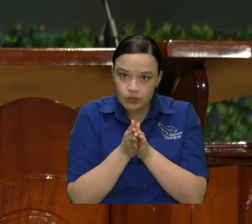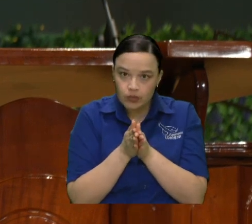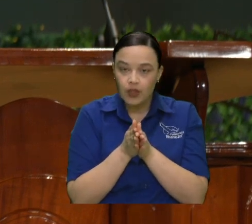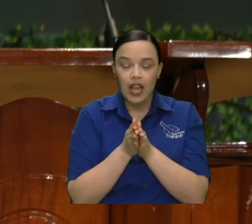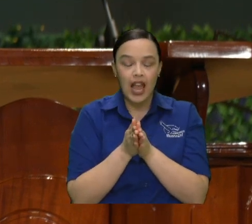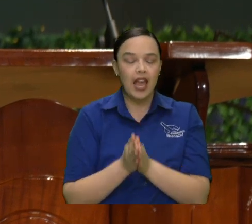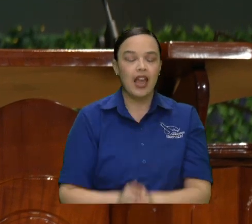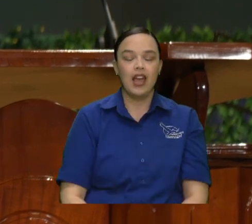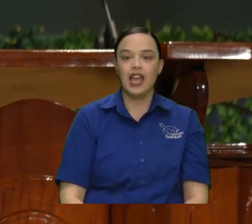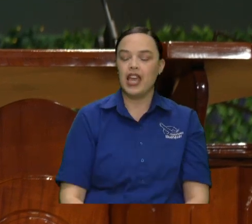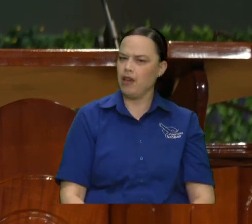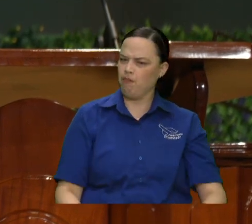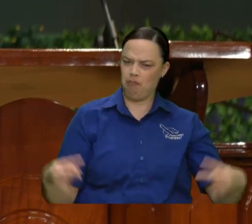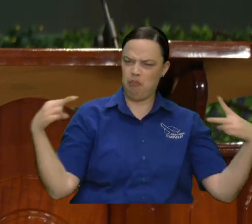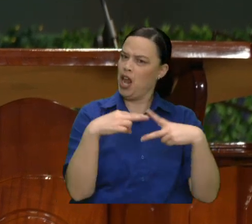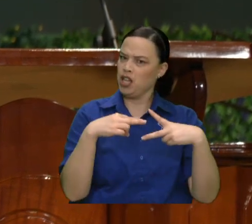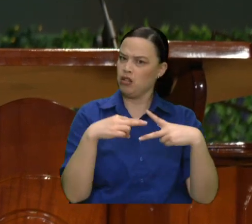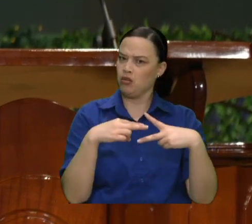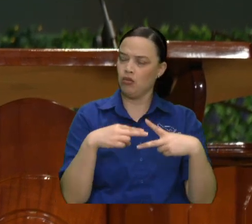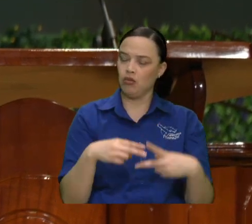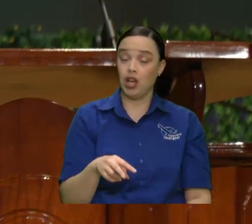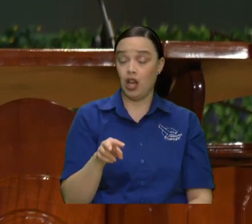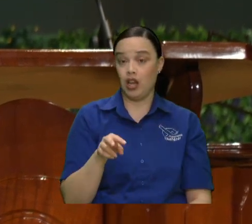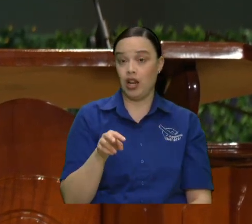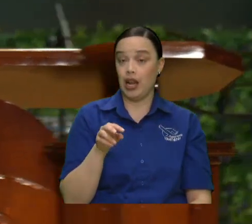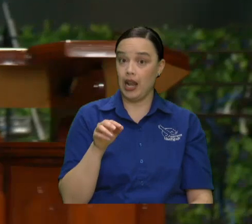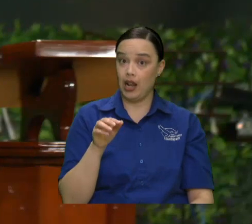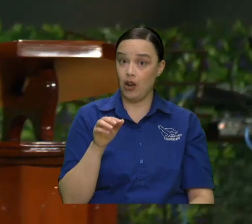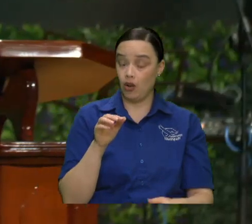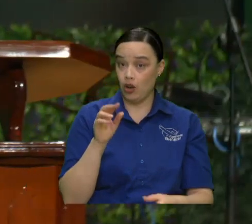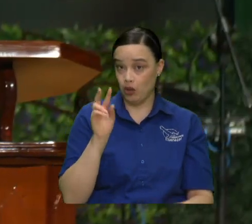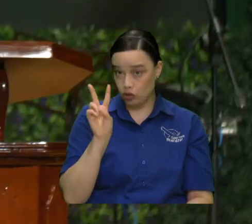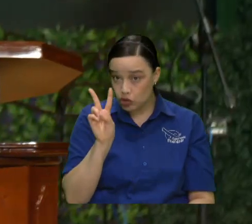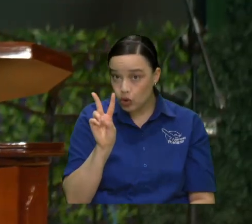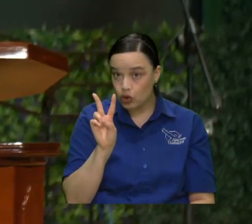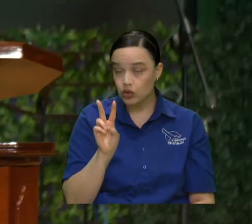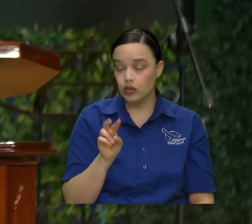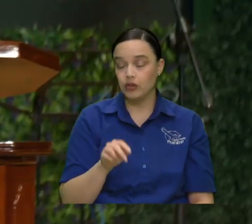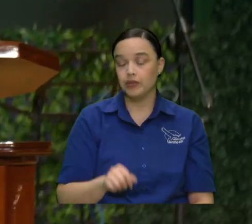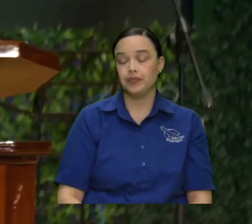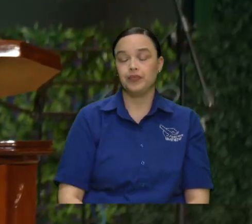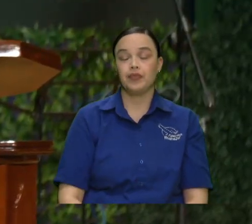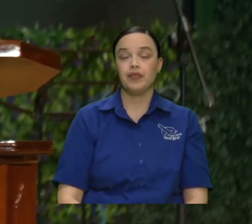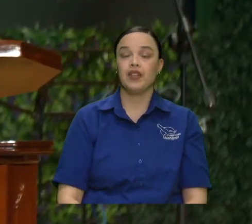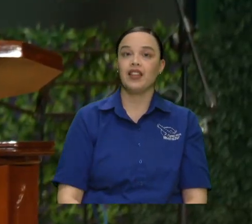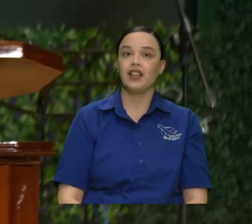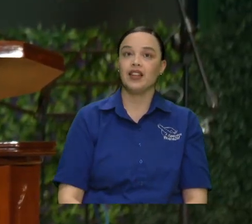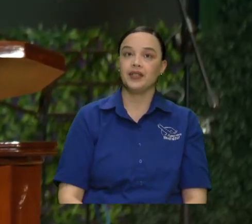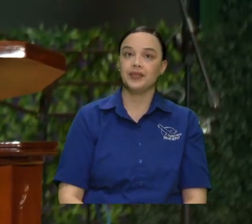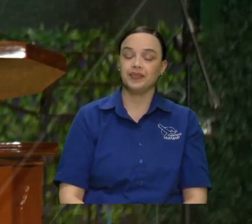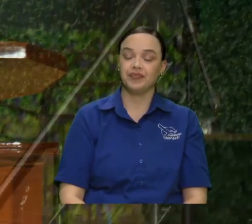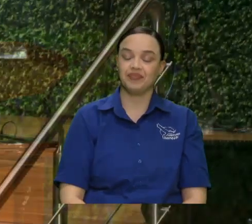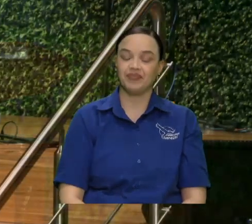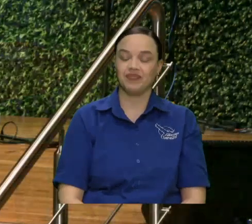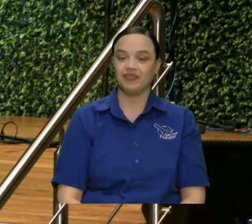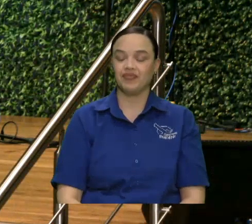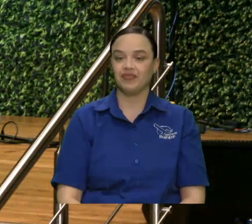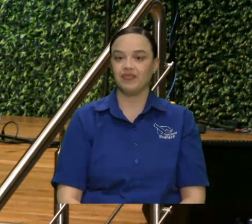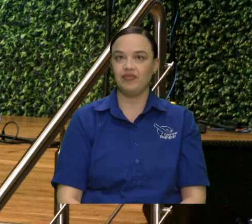armó la de san quintín hay verdad solo nadie se entera a veces solo el facebook aire unos